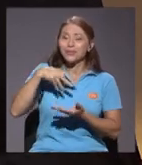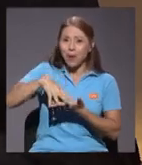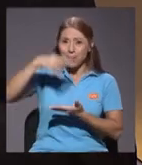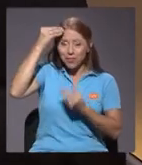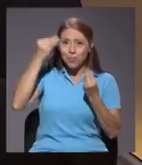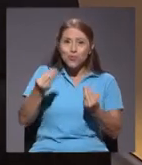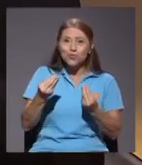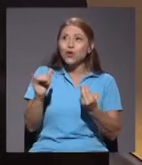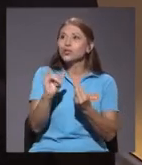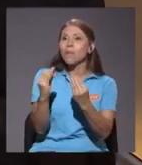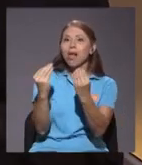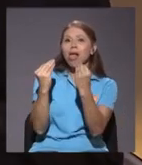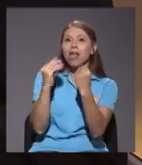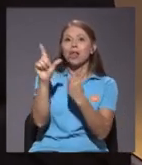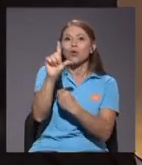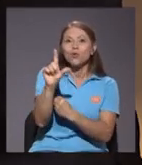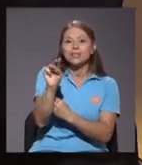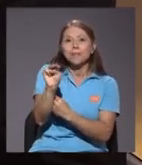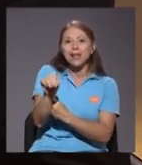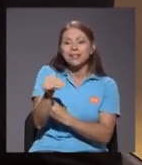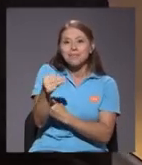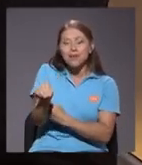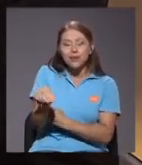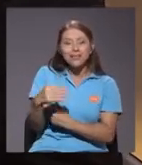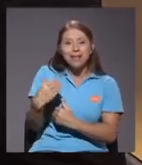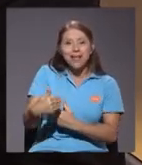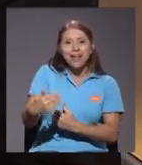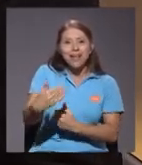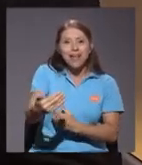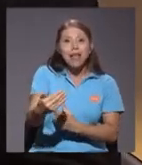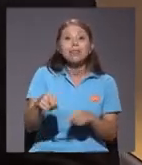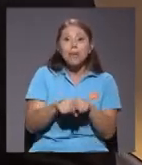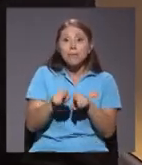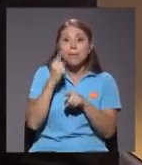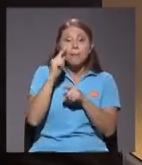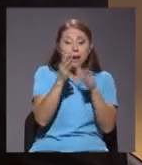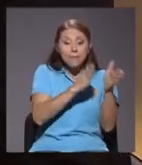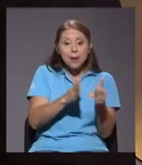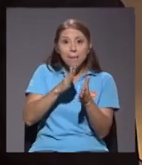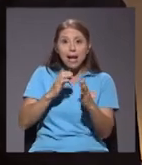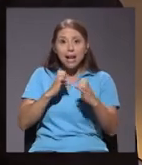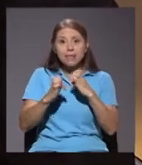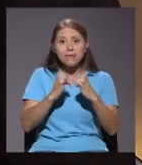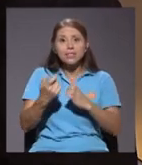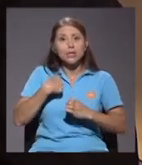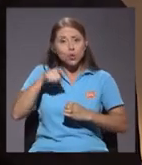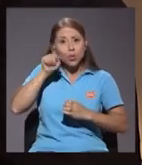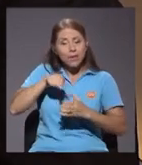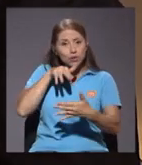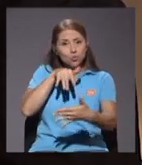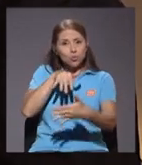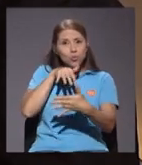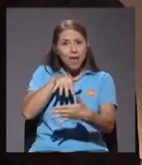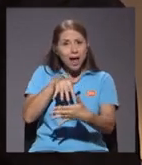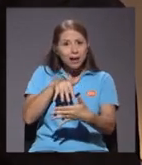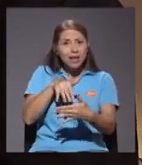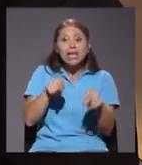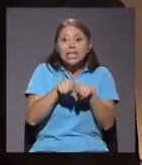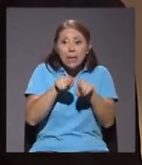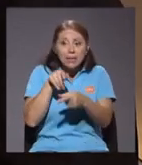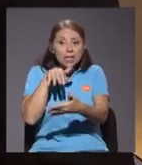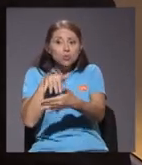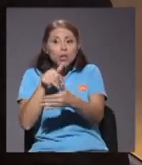que otra miércoles pero además para preparar la entrevista y toque estudiar y tengo que estudiar en medio de la coyuntura diaria del noticiero y entonces